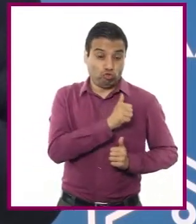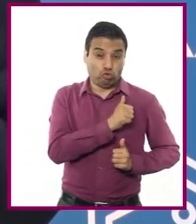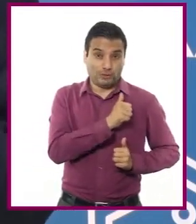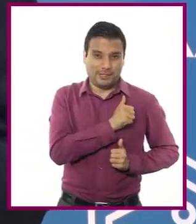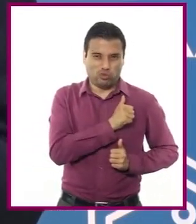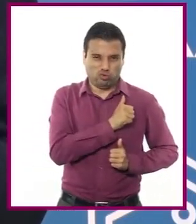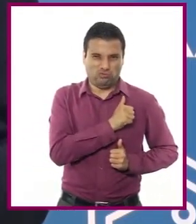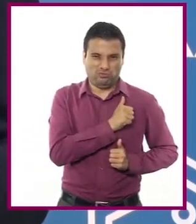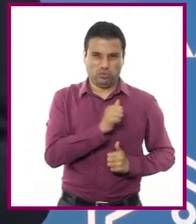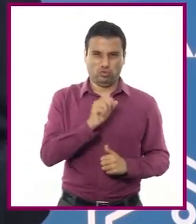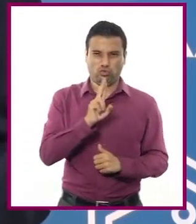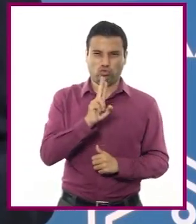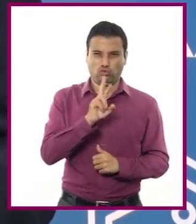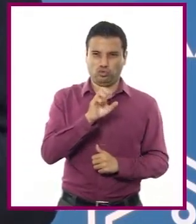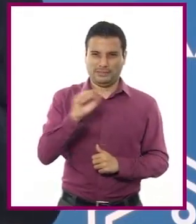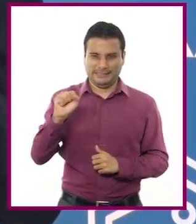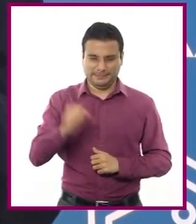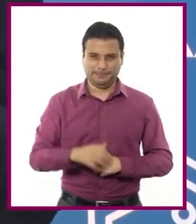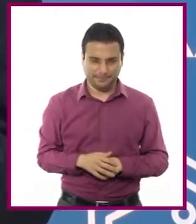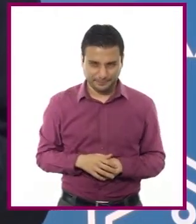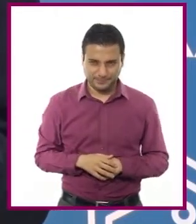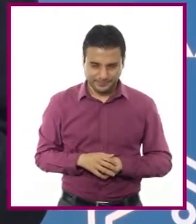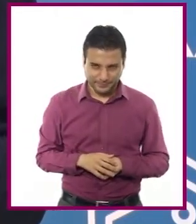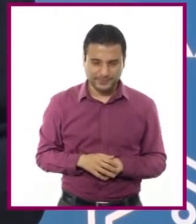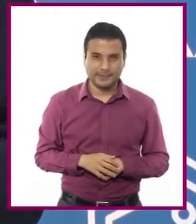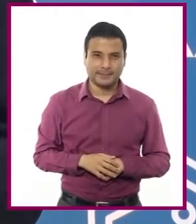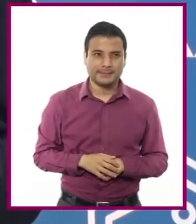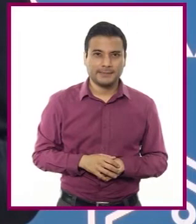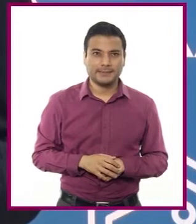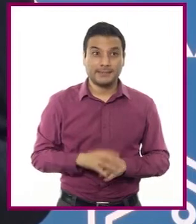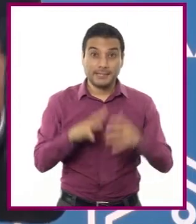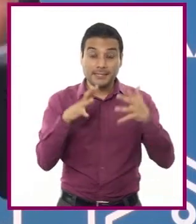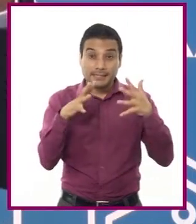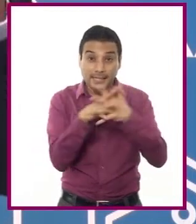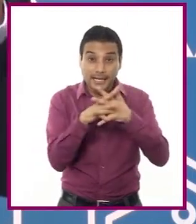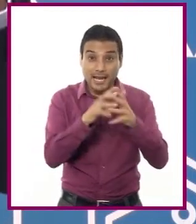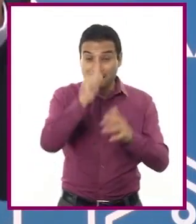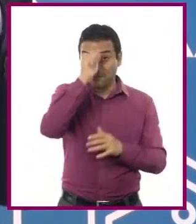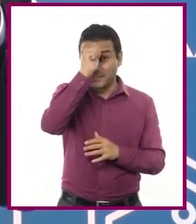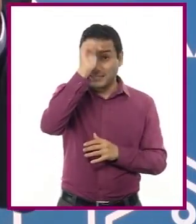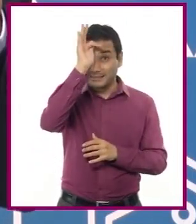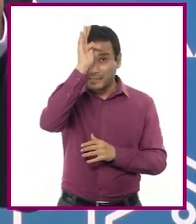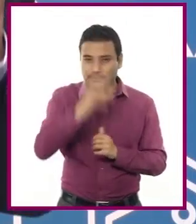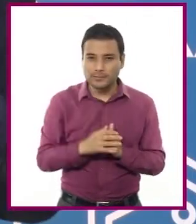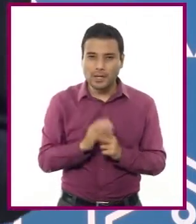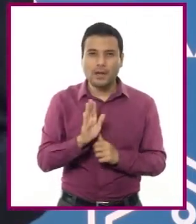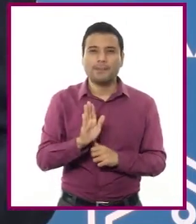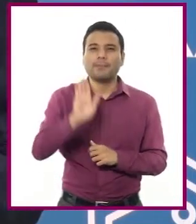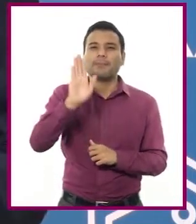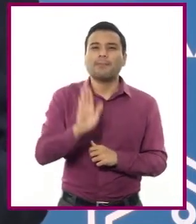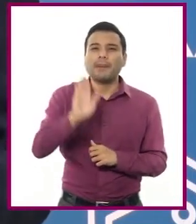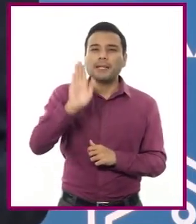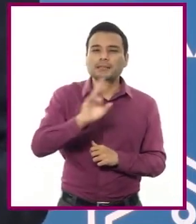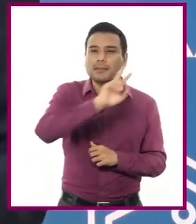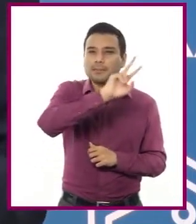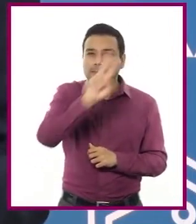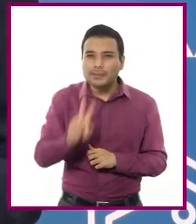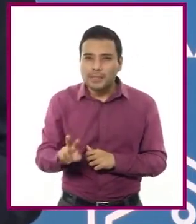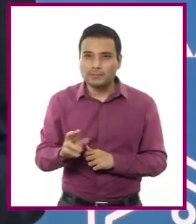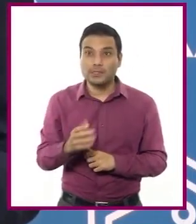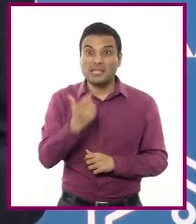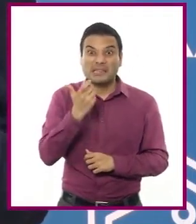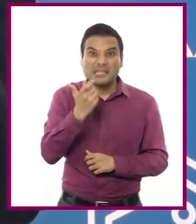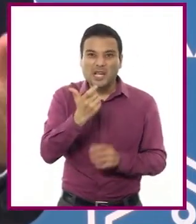los mujahidines llevó a hablar de la guerra de Afganistán como el Vietnam de los soviéticos, pues el excesivo